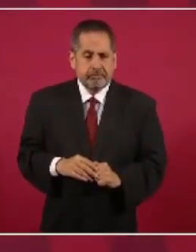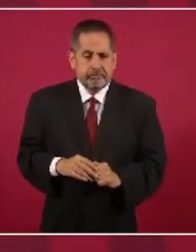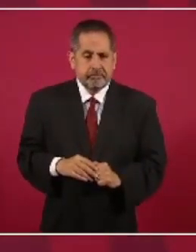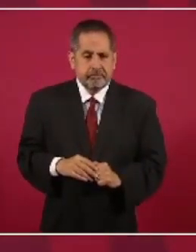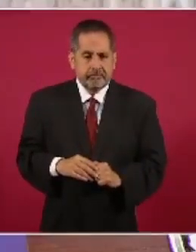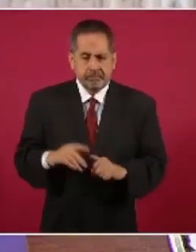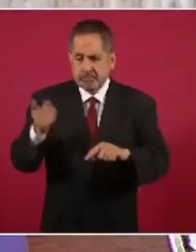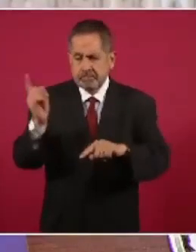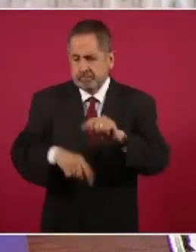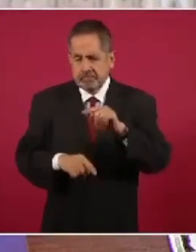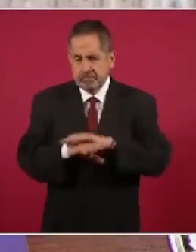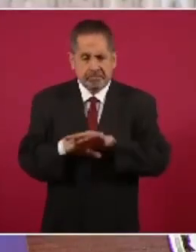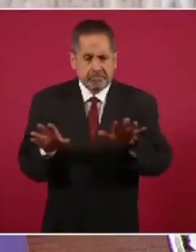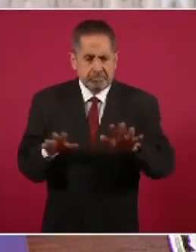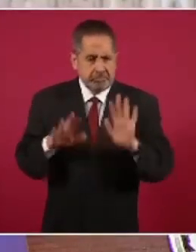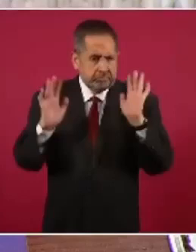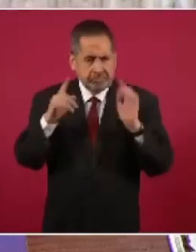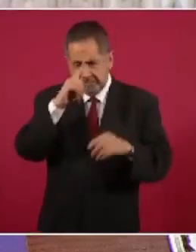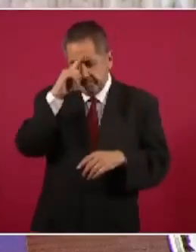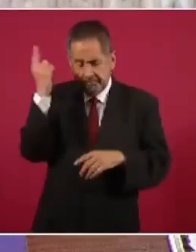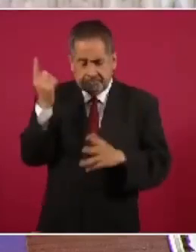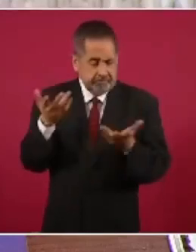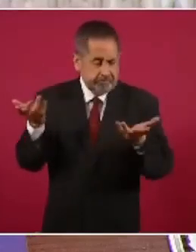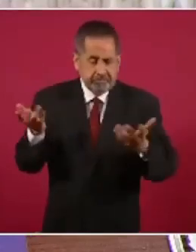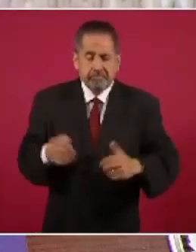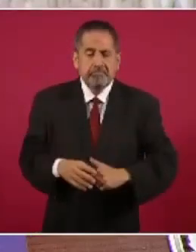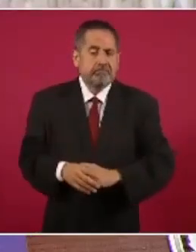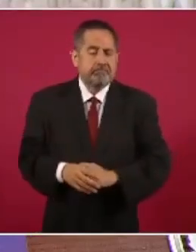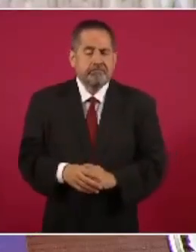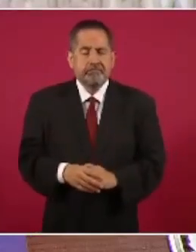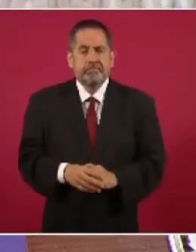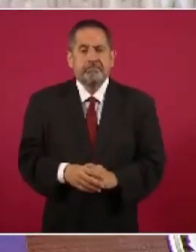se quita la tutela del ejército.